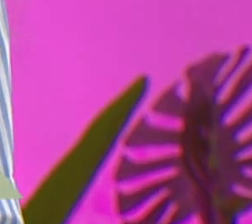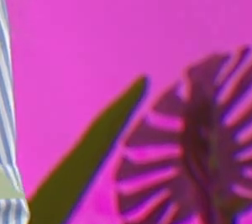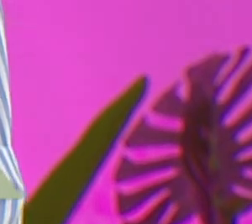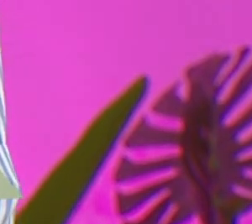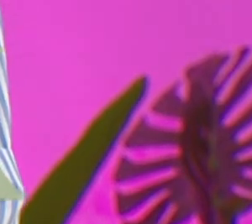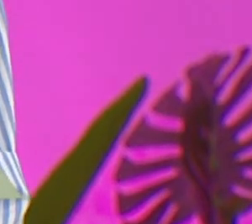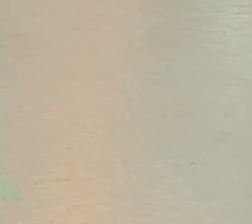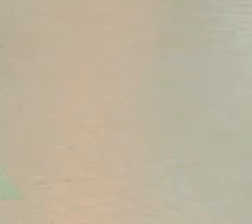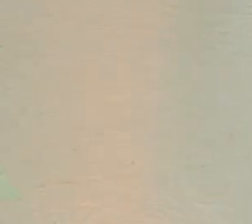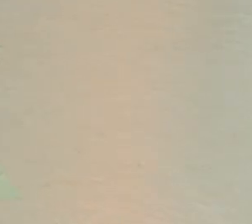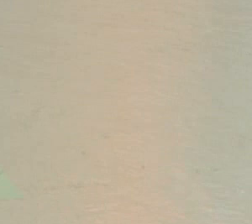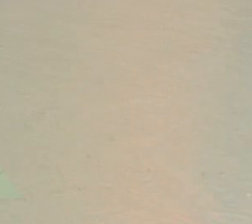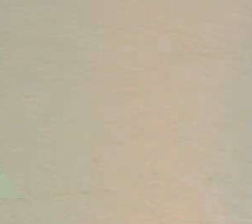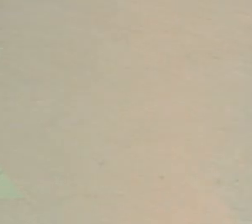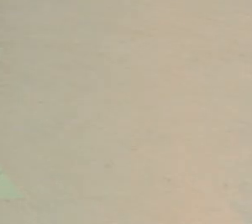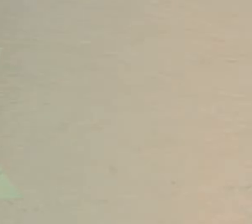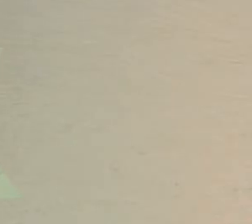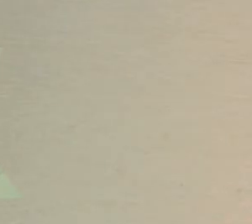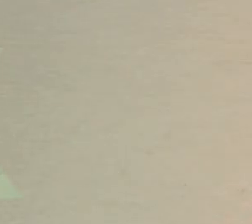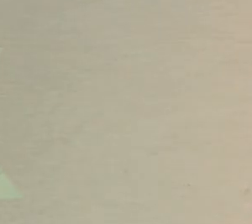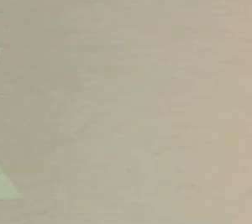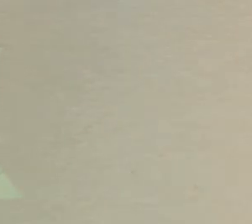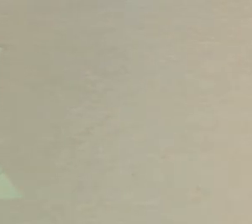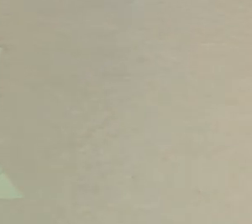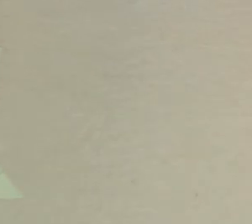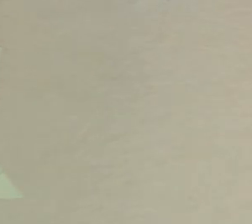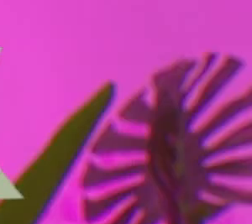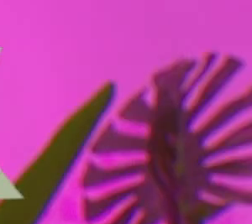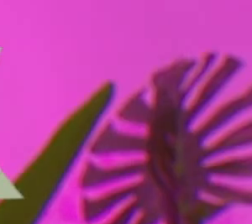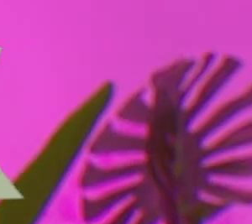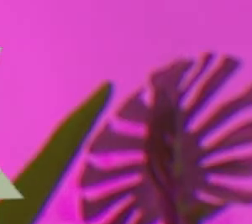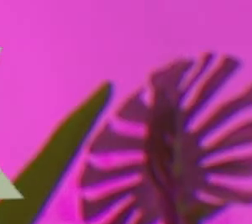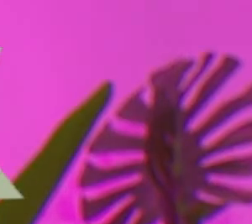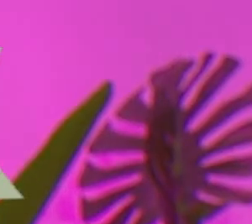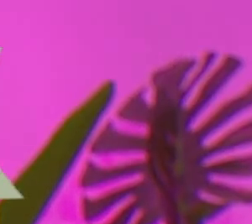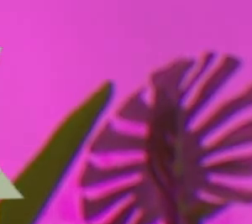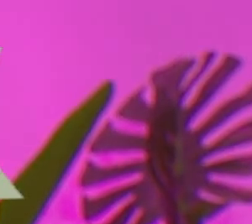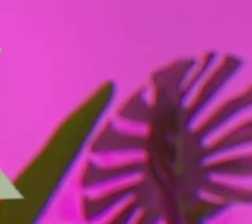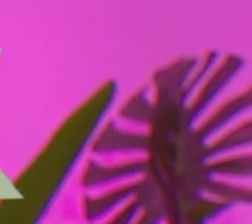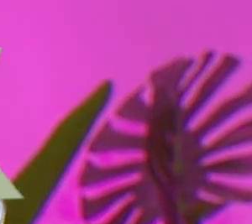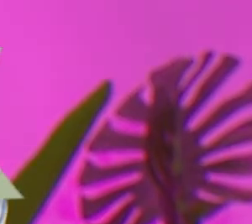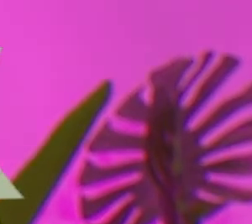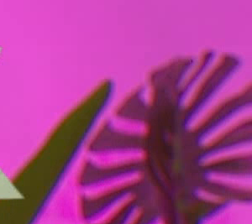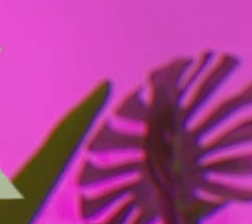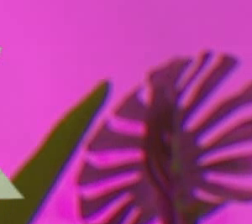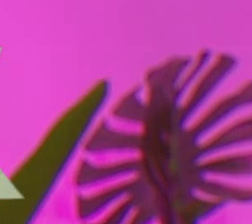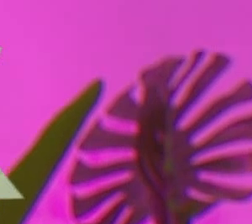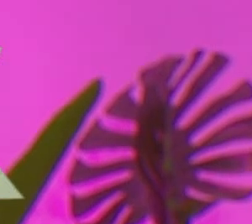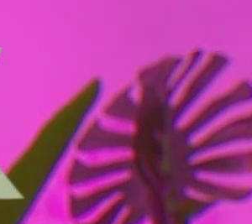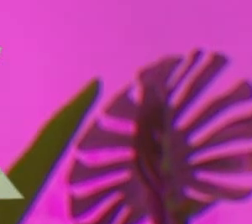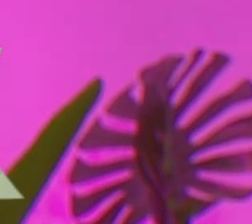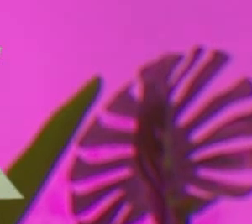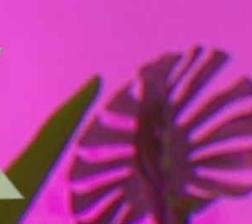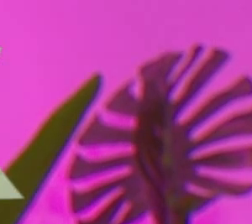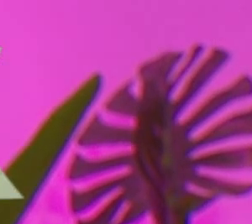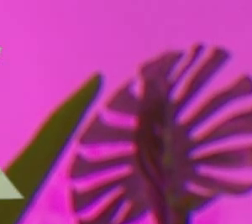Entonces yo, en ese momento había entrado un perrito y yo dije, bueno, me la llevo. Y no me lo dio. No me lo dio, chicas.